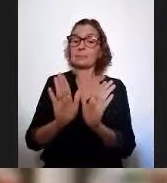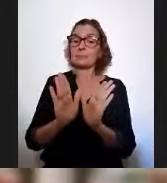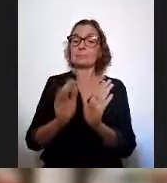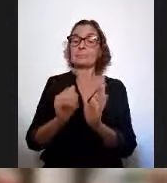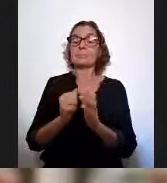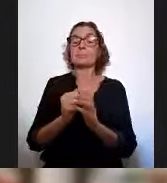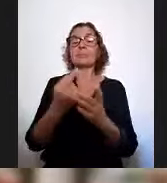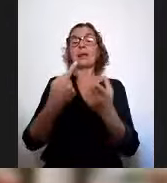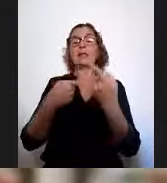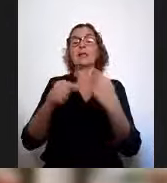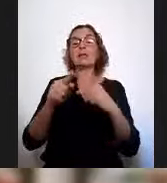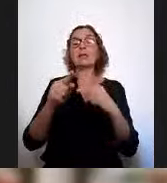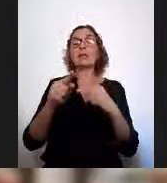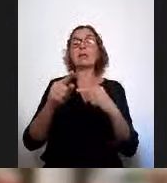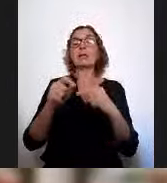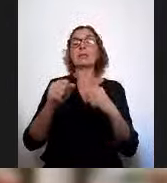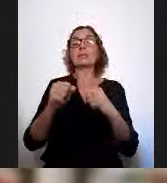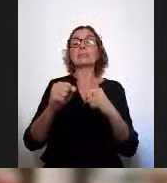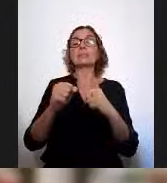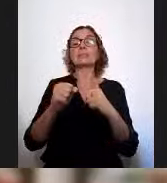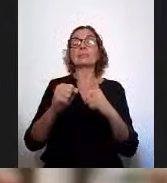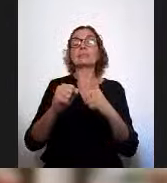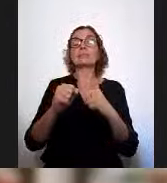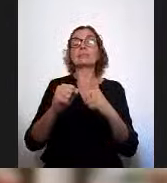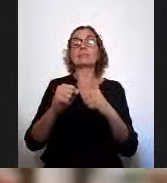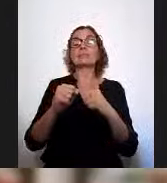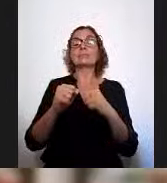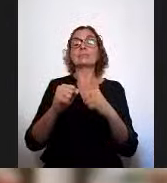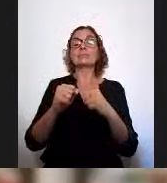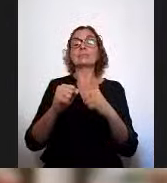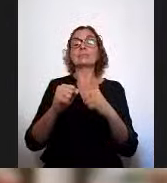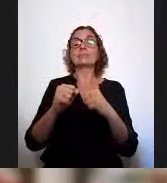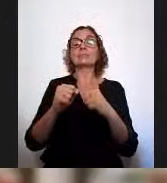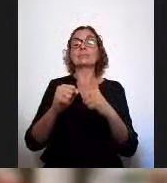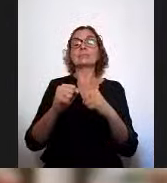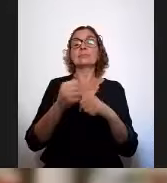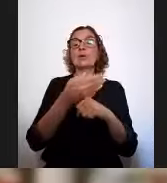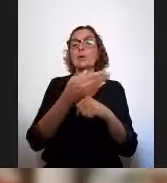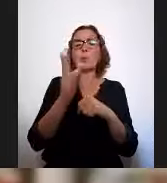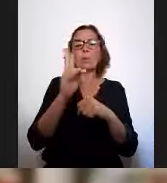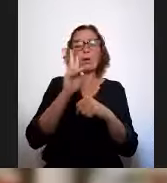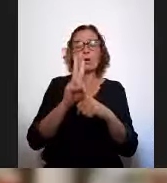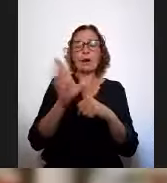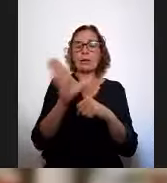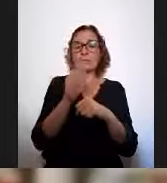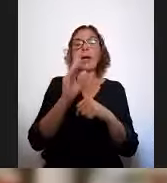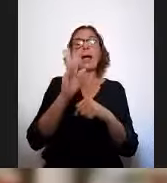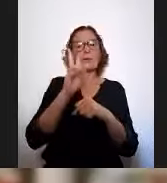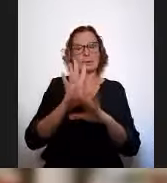Entonces, esperen que no los puedo ver bien a todos. Ahí va.